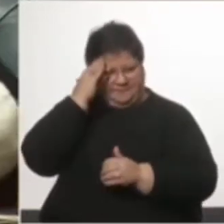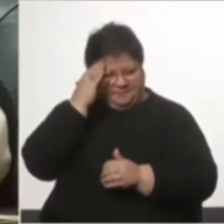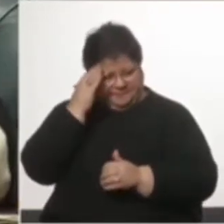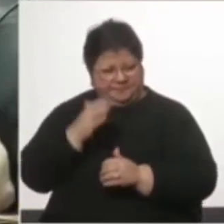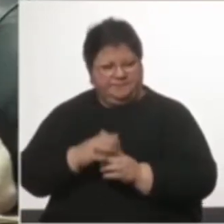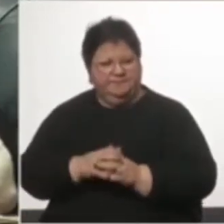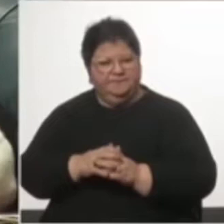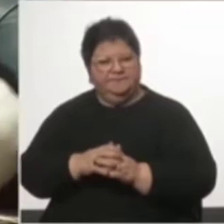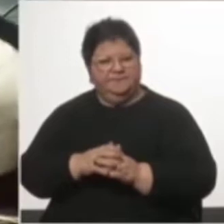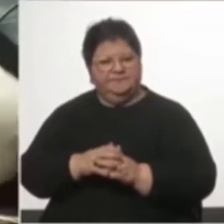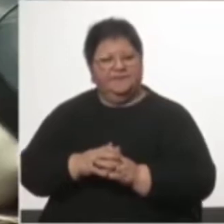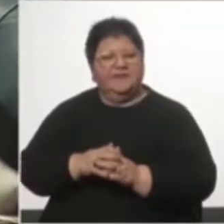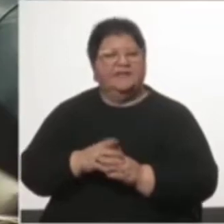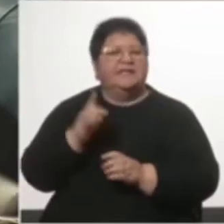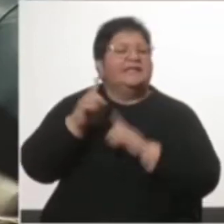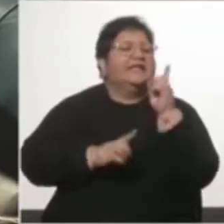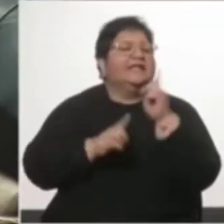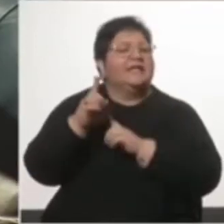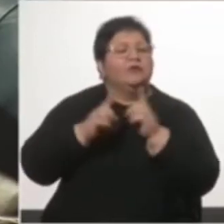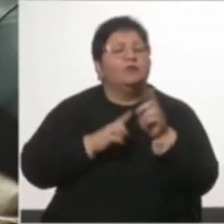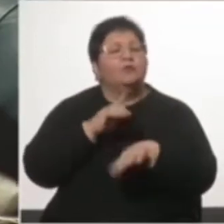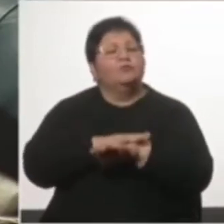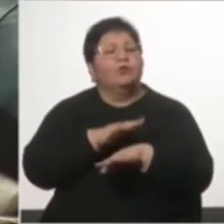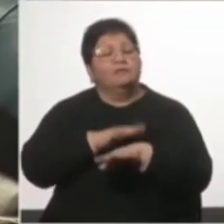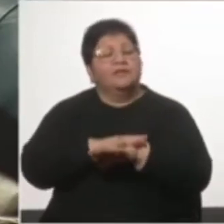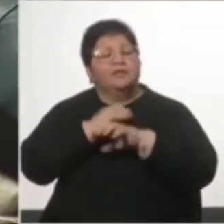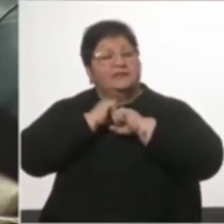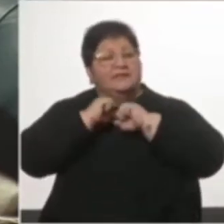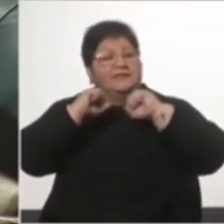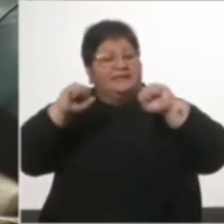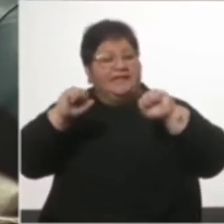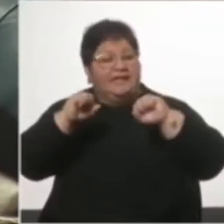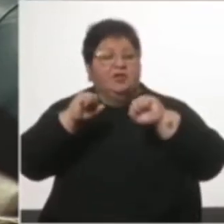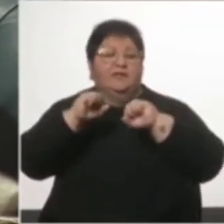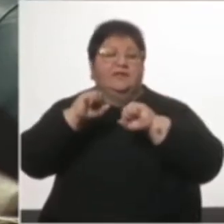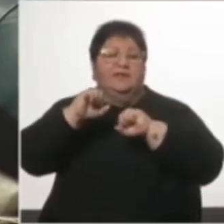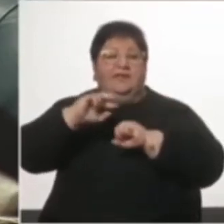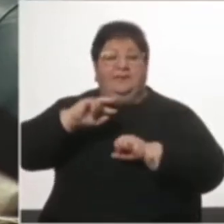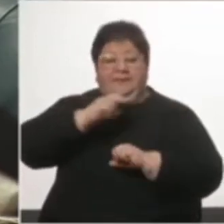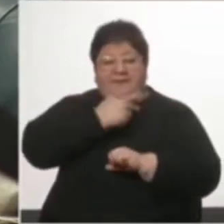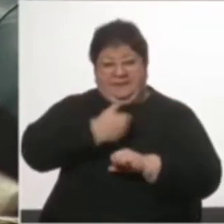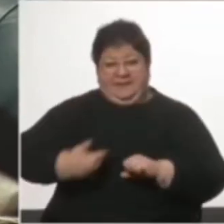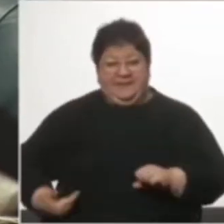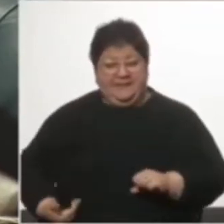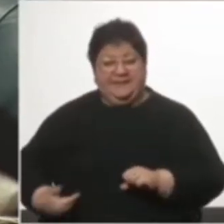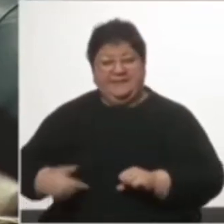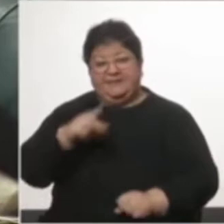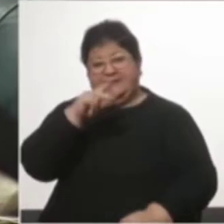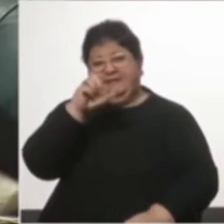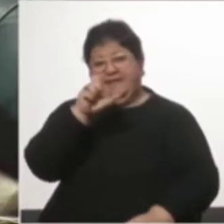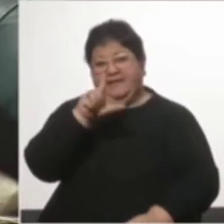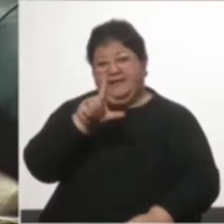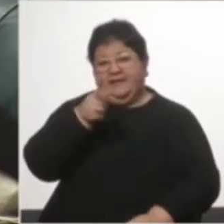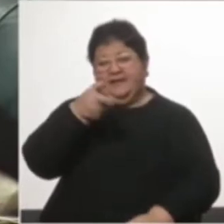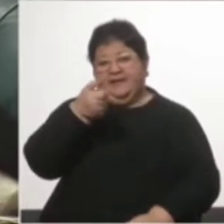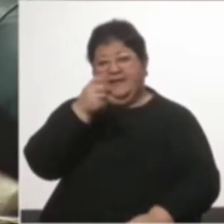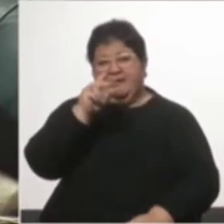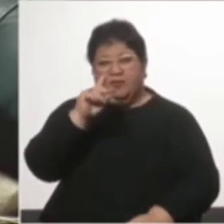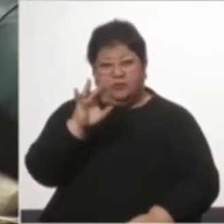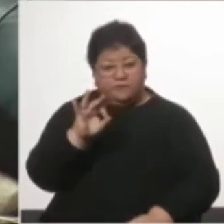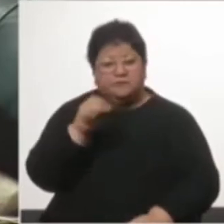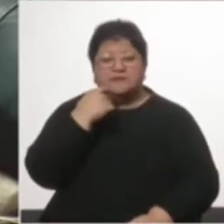algún momento afirmó el secretario de la Presidencia, Álvaro Delgado, en una presentación anterior ante la Comisión de Salud Pública del